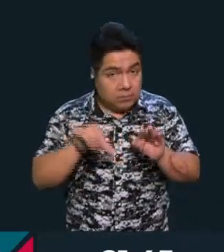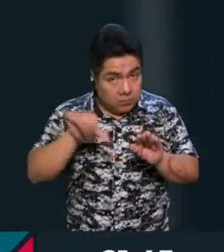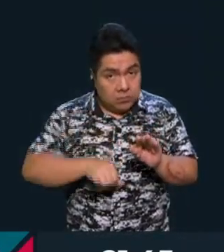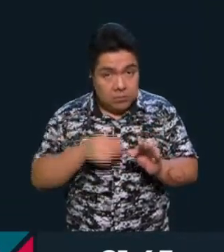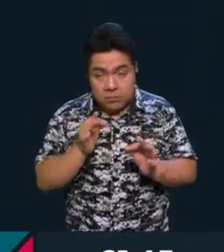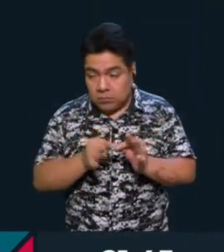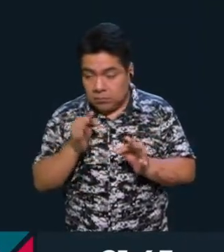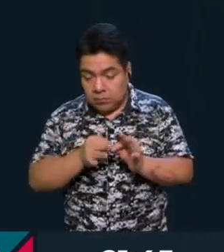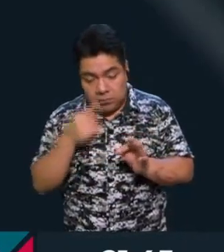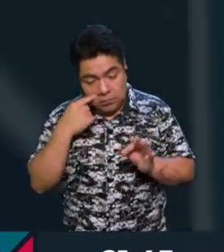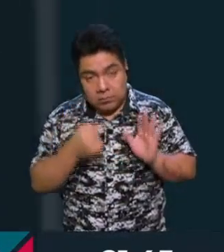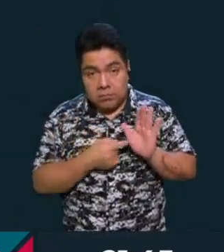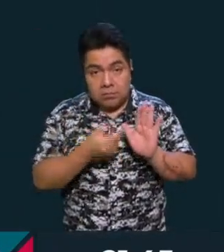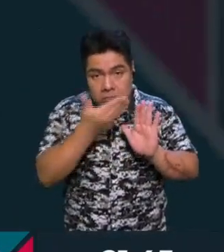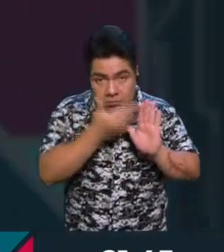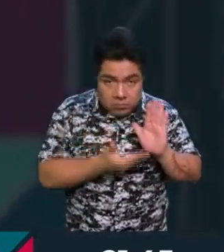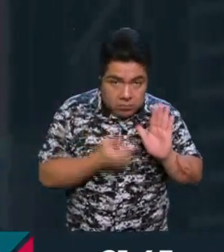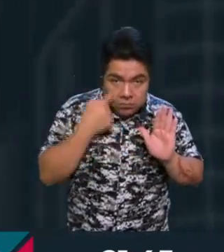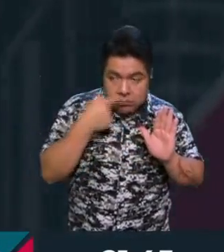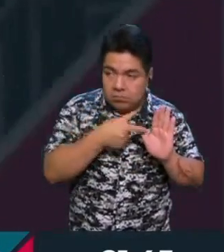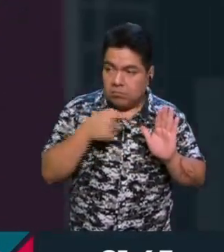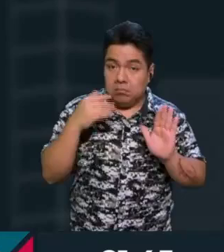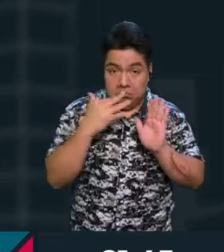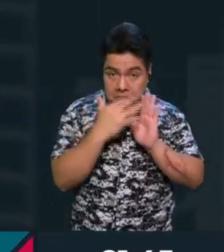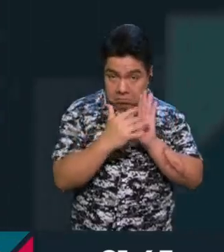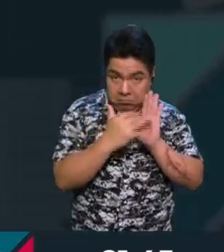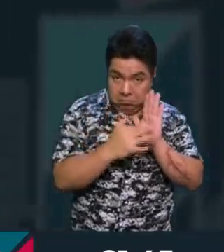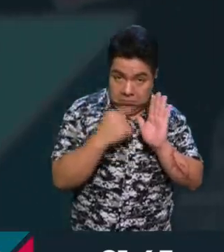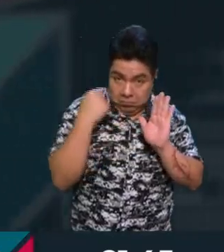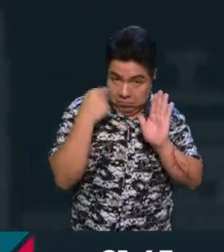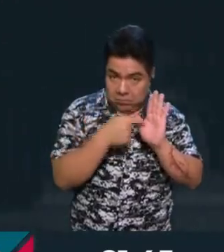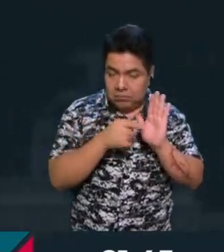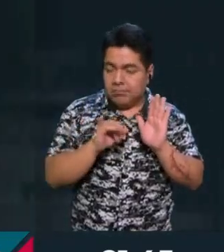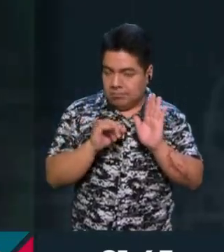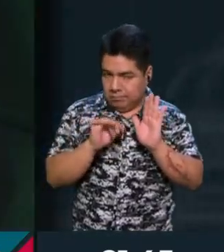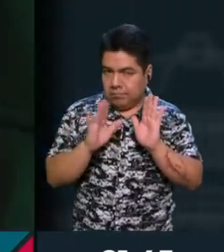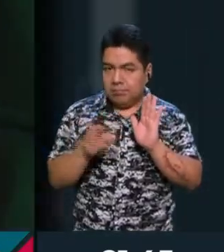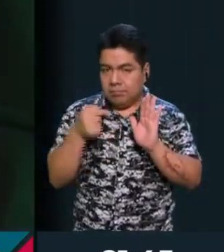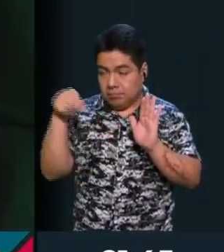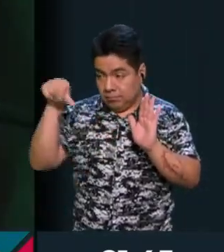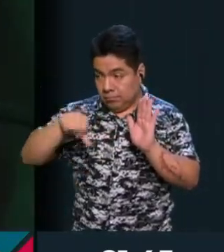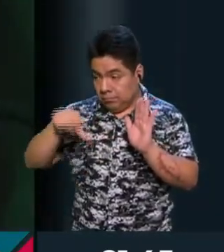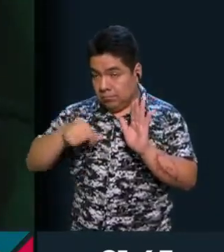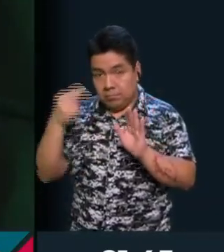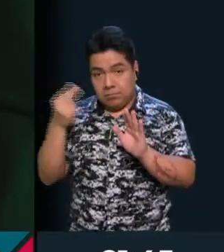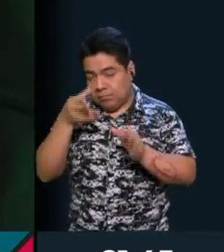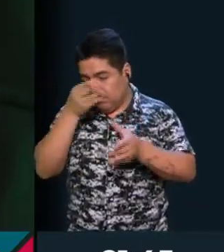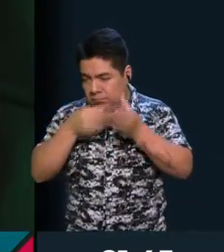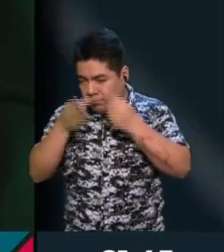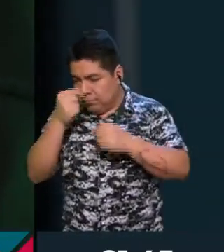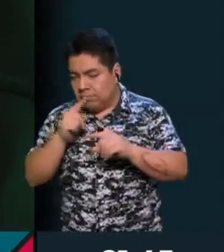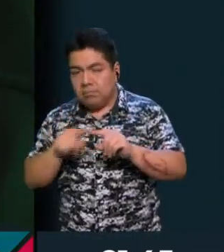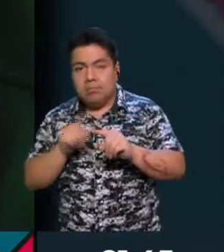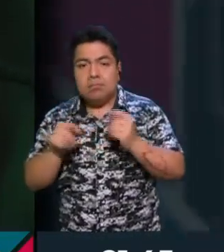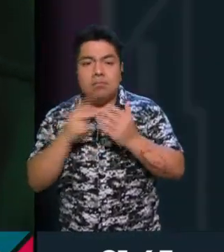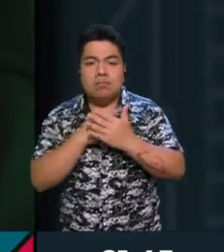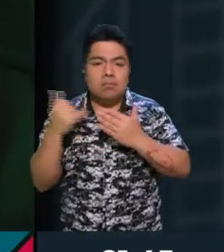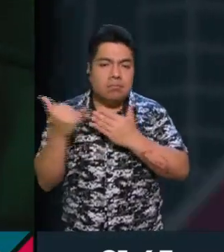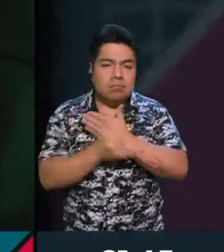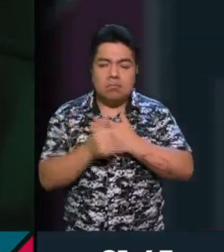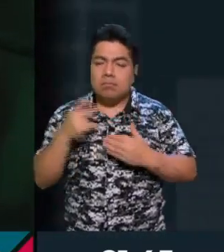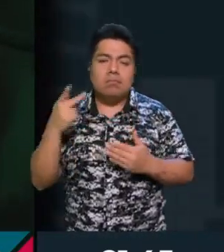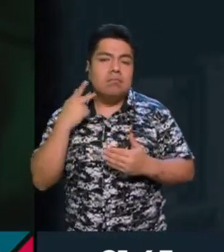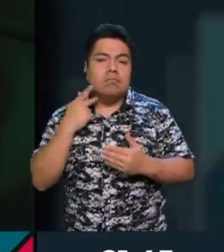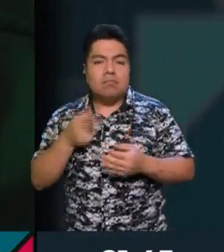presento a ustedes, hoy pues propongo su lectura, porque al final de cuentas hoy tenemos que hablar de este proyecto